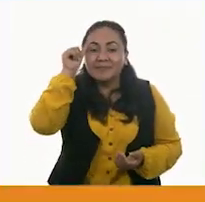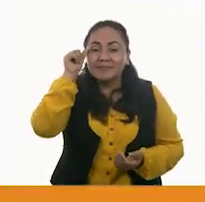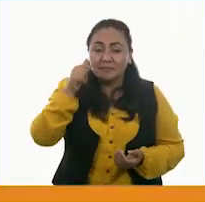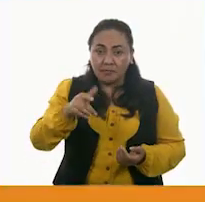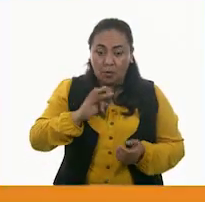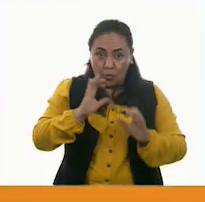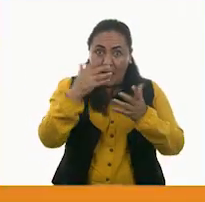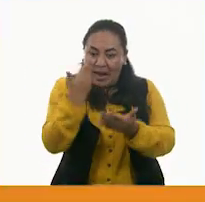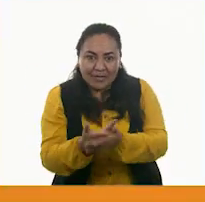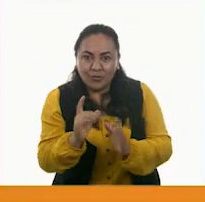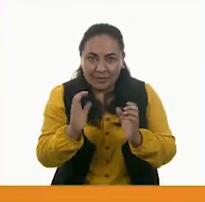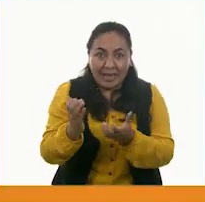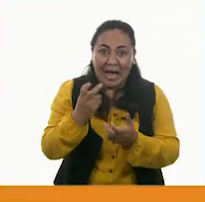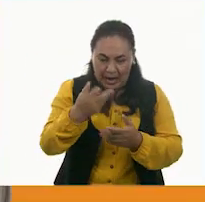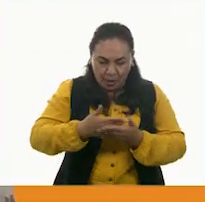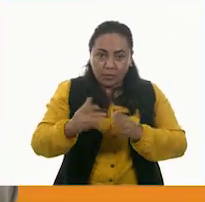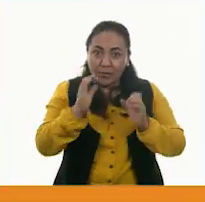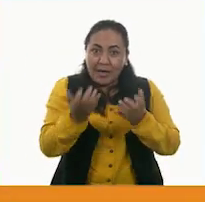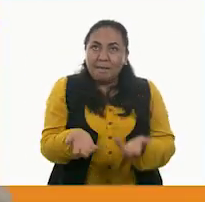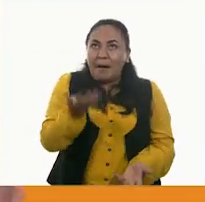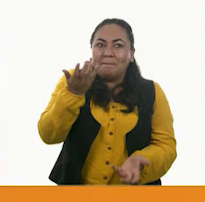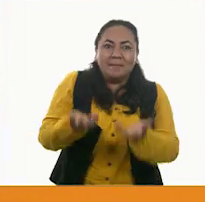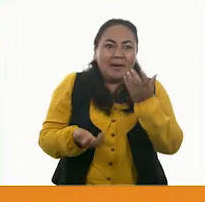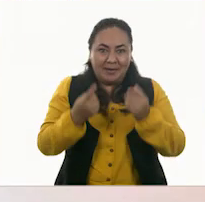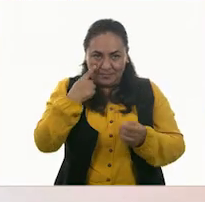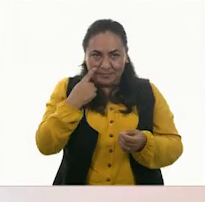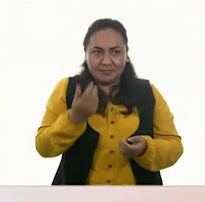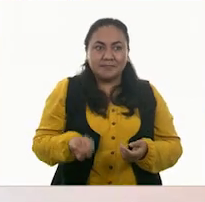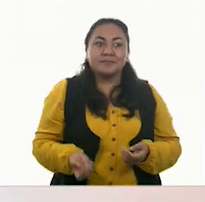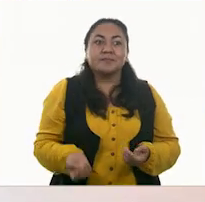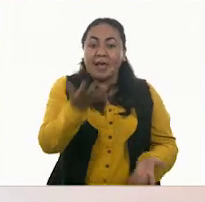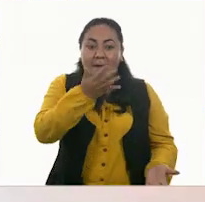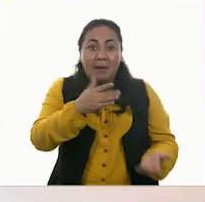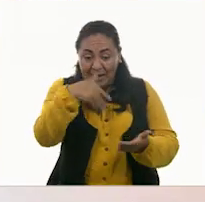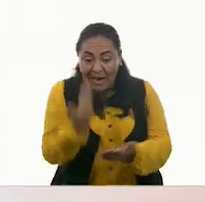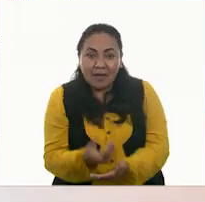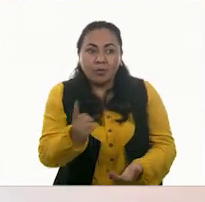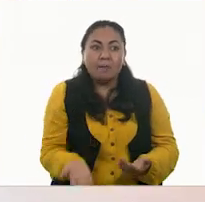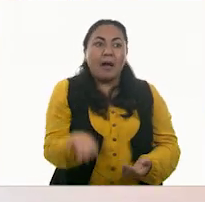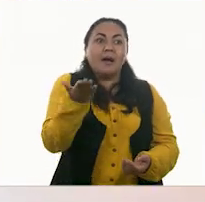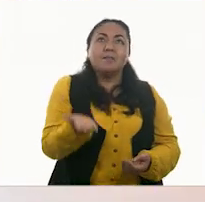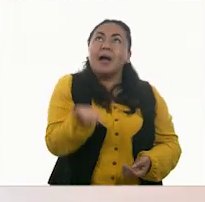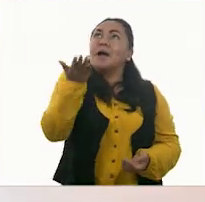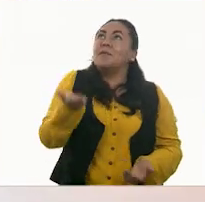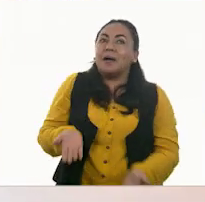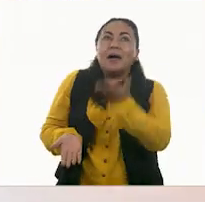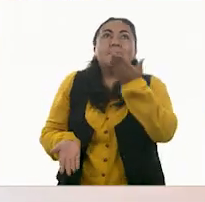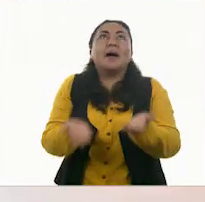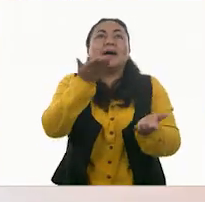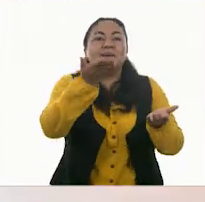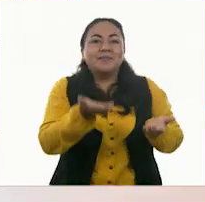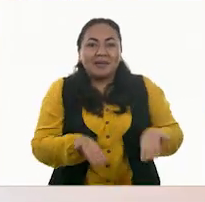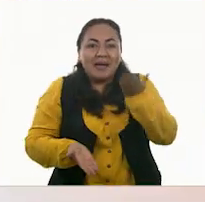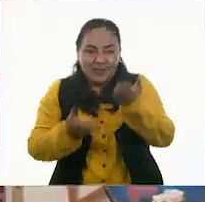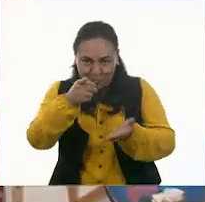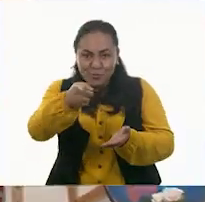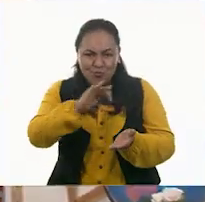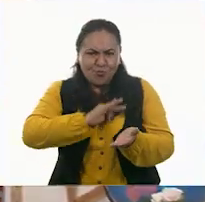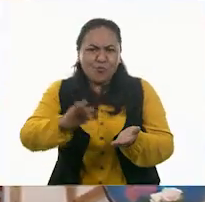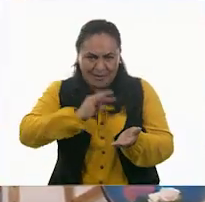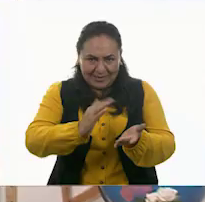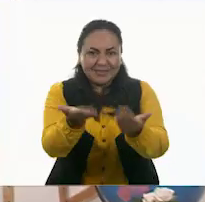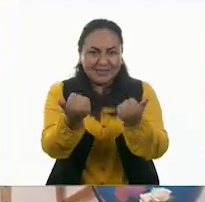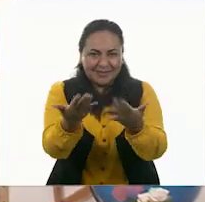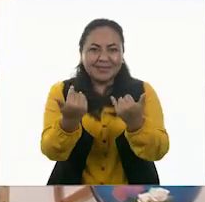caiga? Ese es el reto ahora. Venga, es un reto, que no caiga. ¿Cuántos puedes allá en casita? Venga,